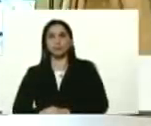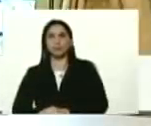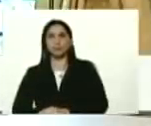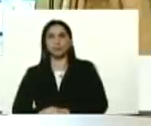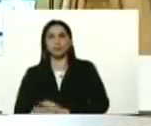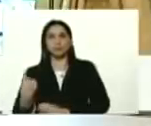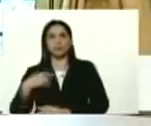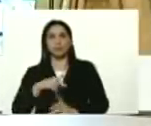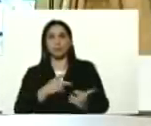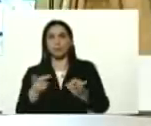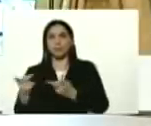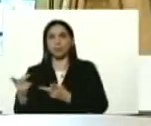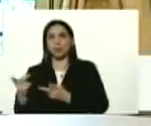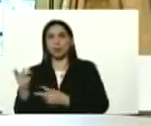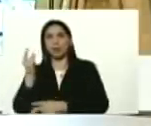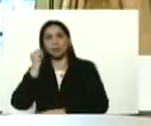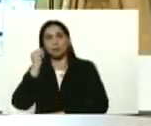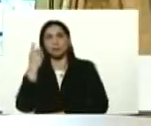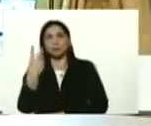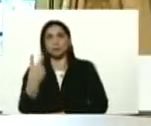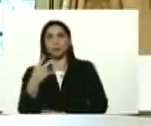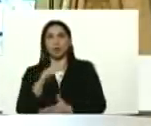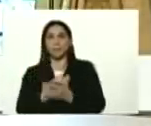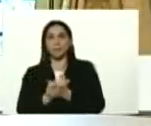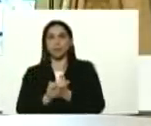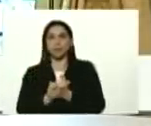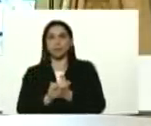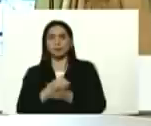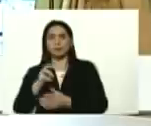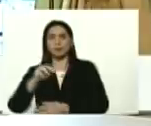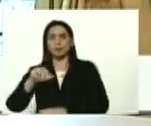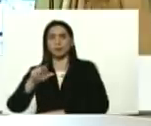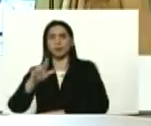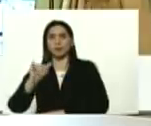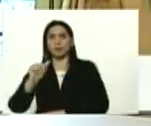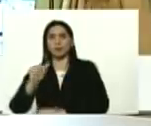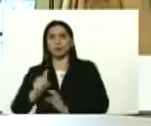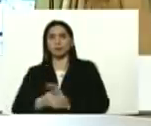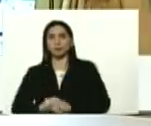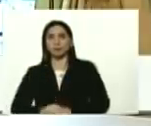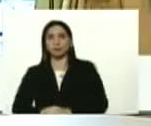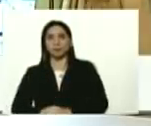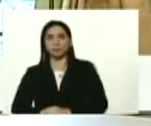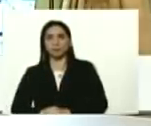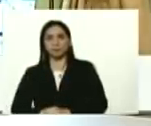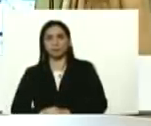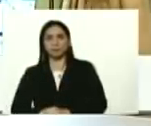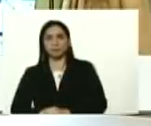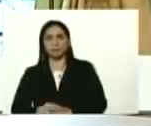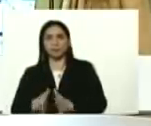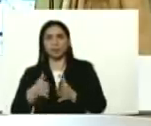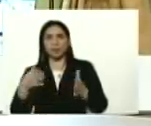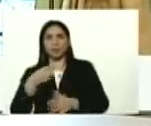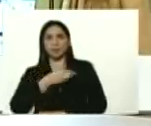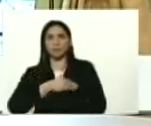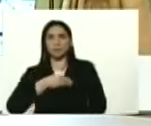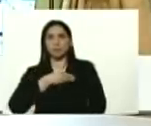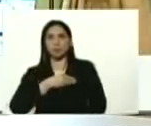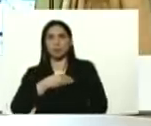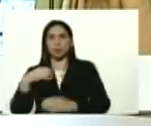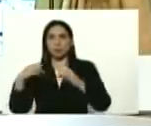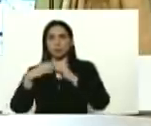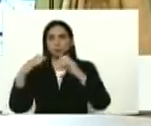Tenemos invitadas aquí. La compañera María Rosa Jiménez, de la gran misión Hogares de la